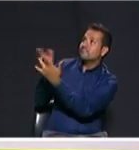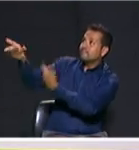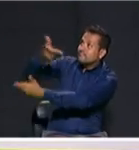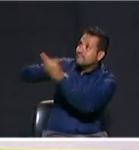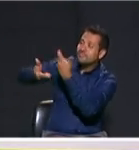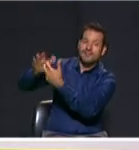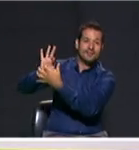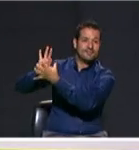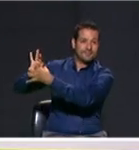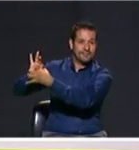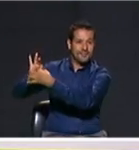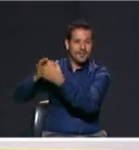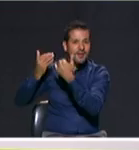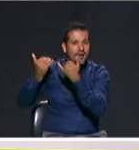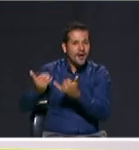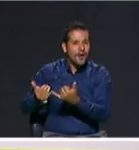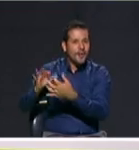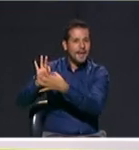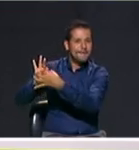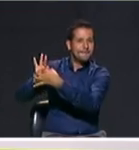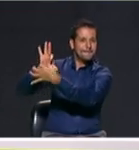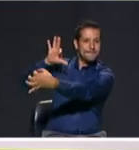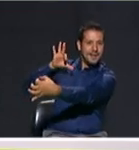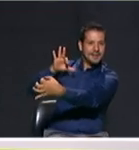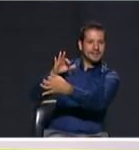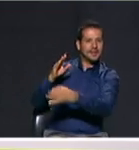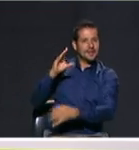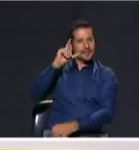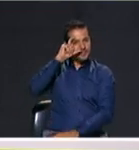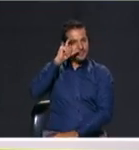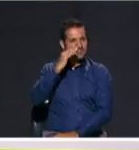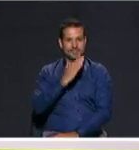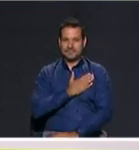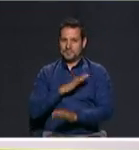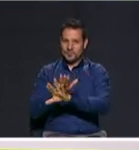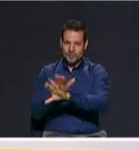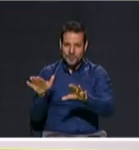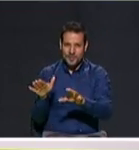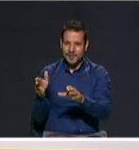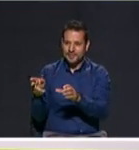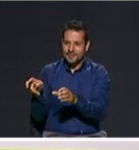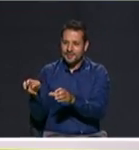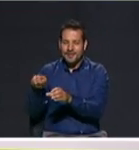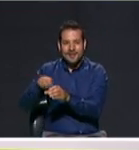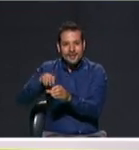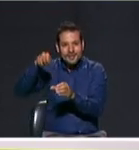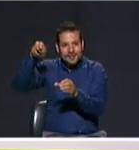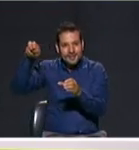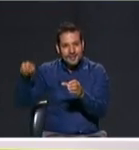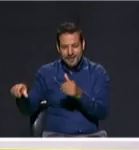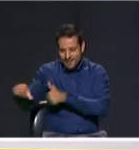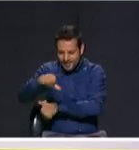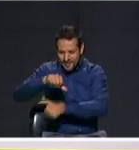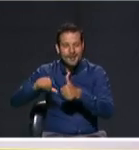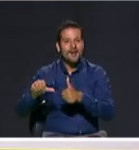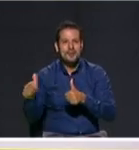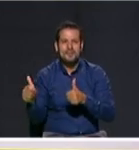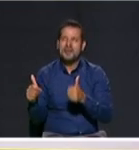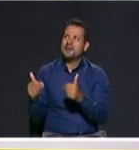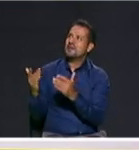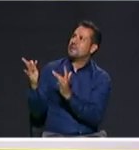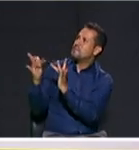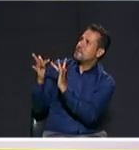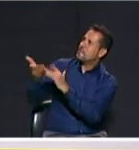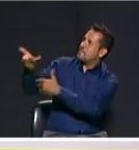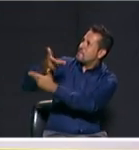entendiendo que ahora digamos se separa del centro democrático ingresa ahora por firmas para llegar a la alcaldía de medellín que tal esa relación y eso